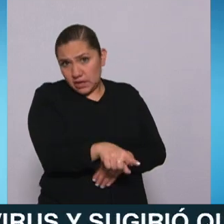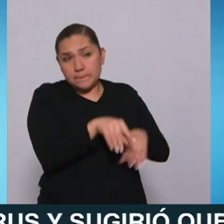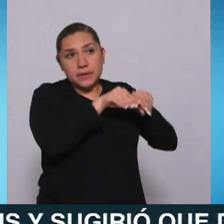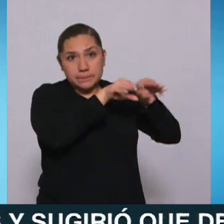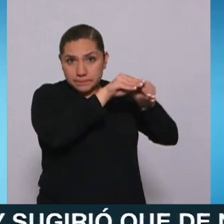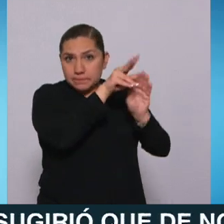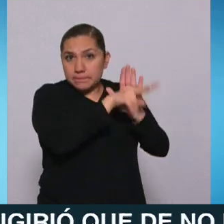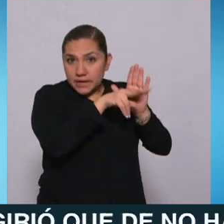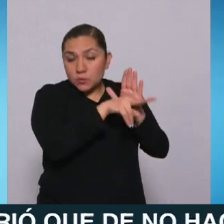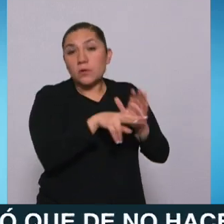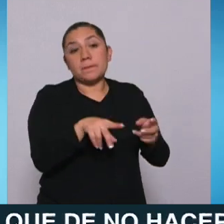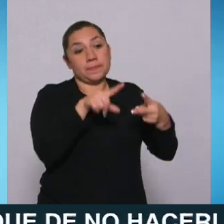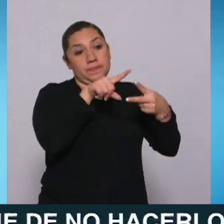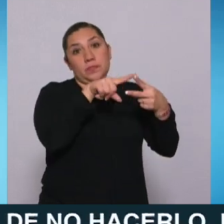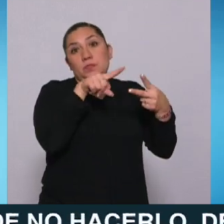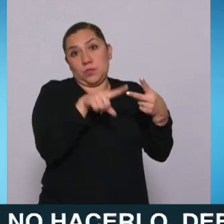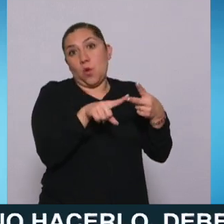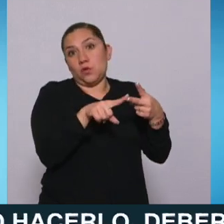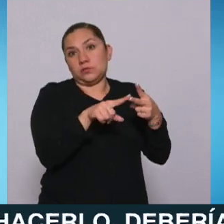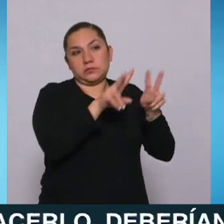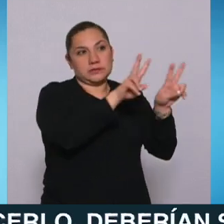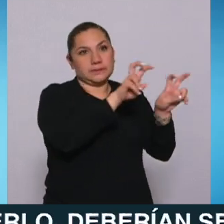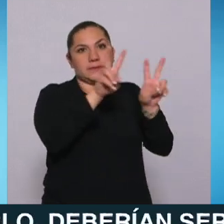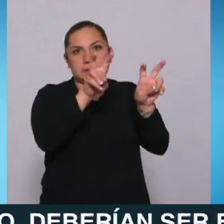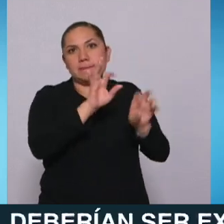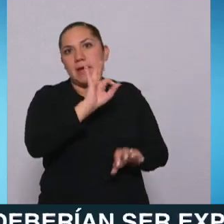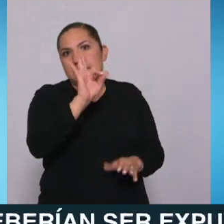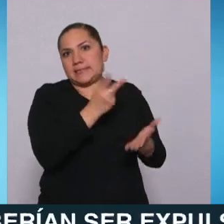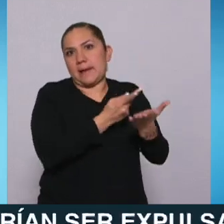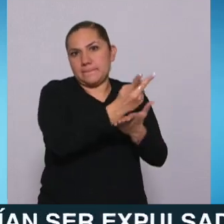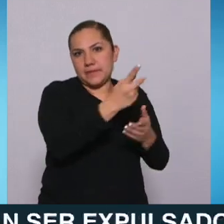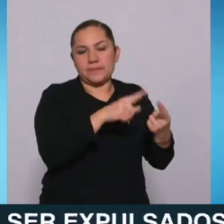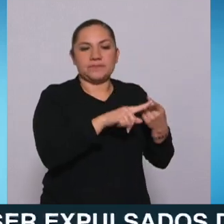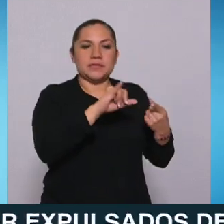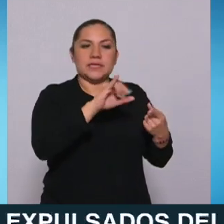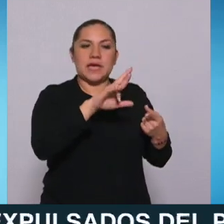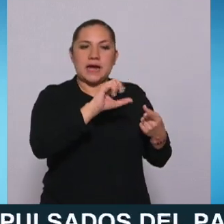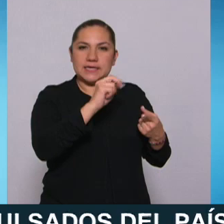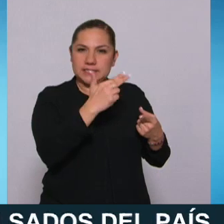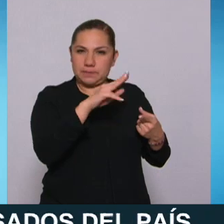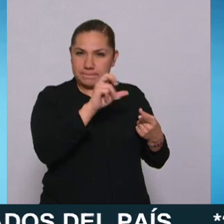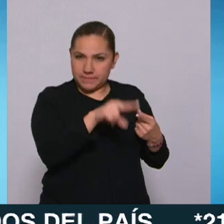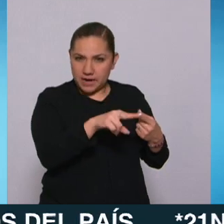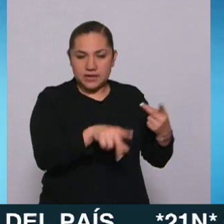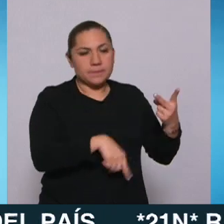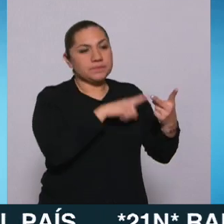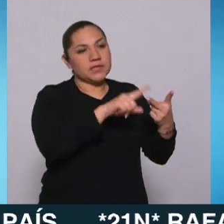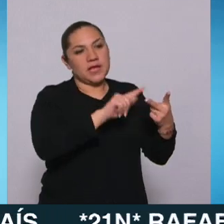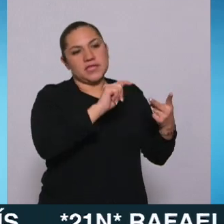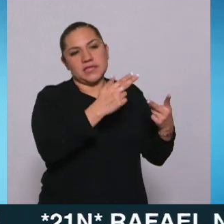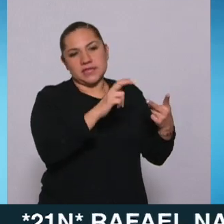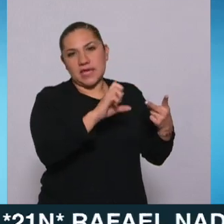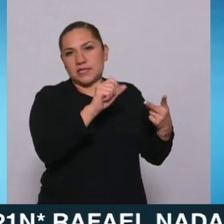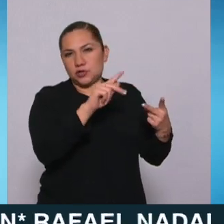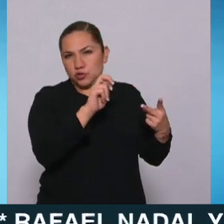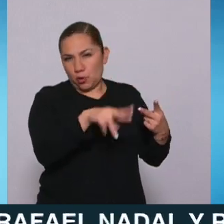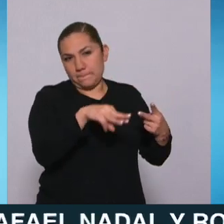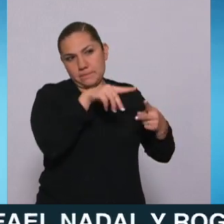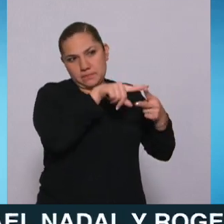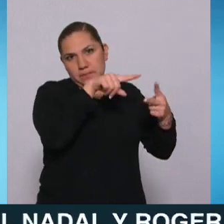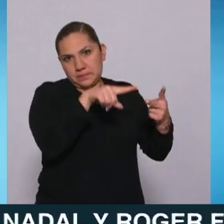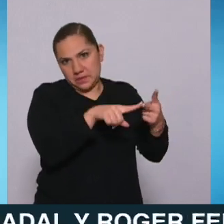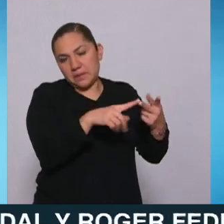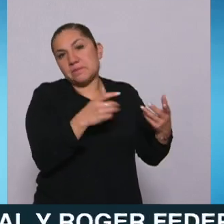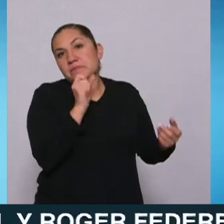Mejor Largometraje, Marriage Story y The Irishman. Tiene 2 películas nominadas en el rubro animación y tiene 2